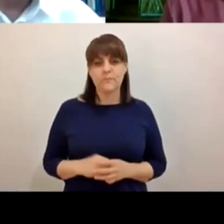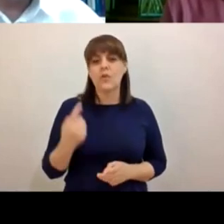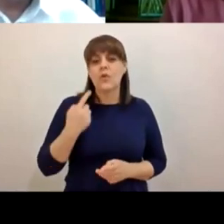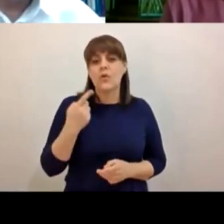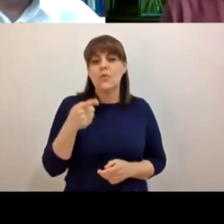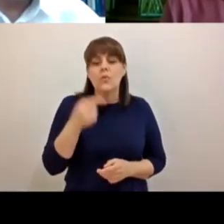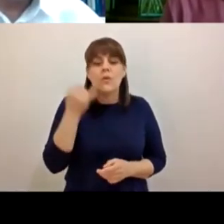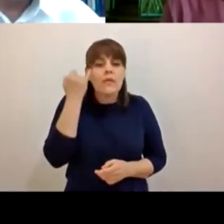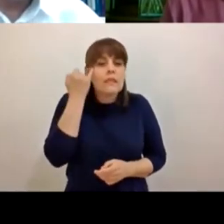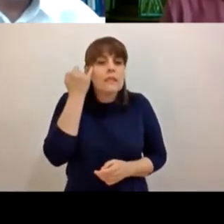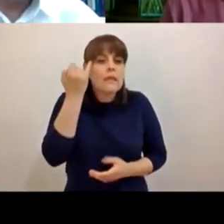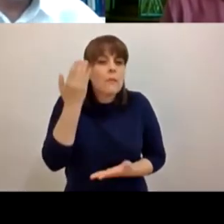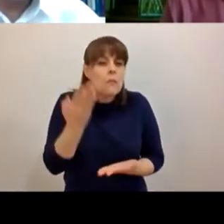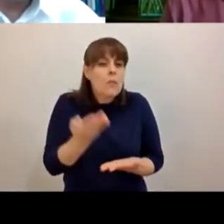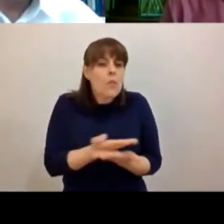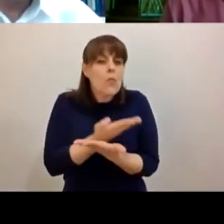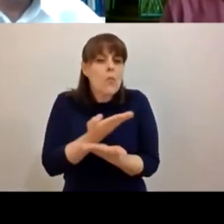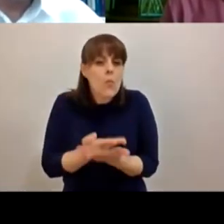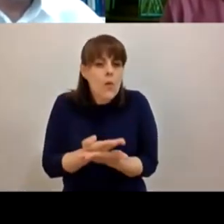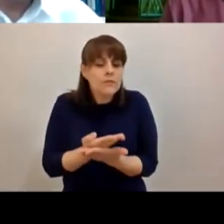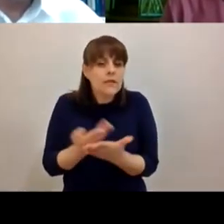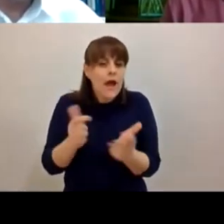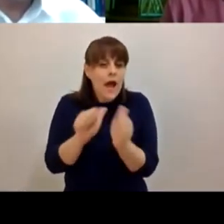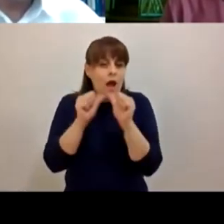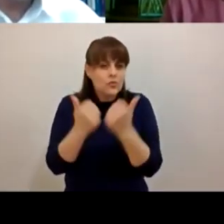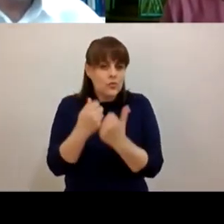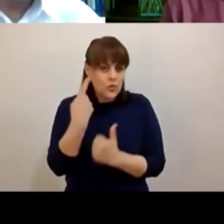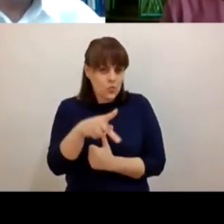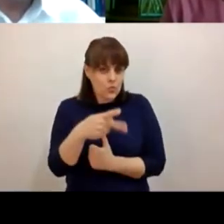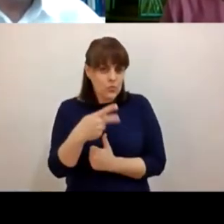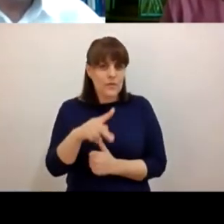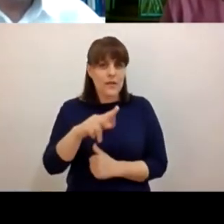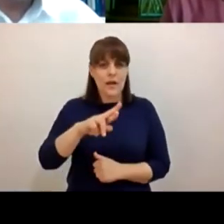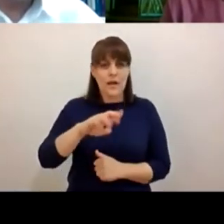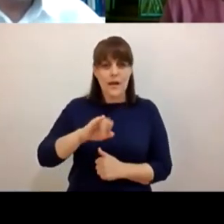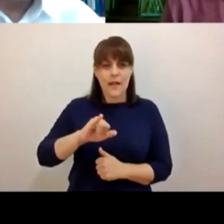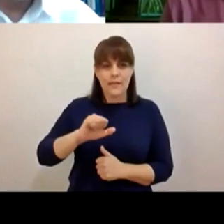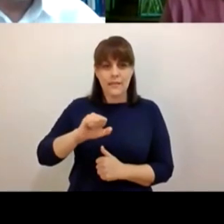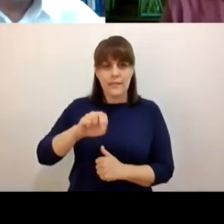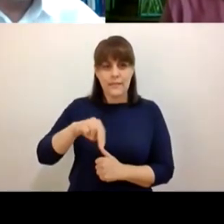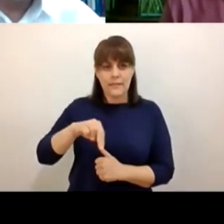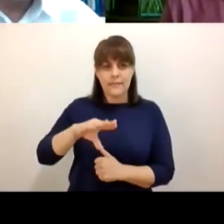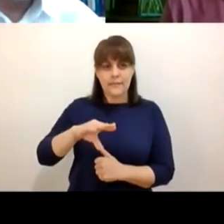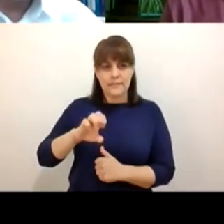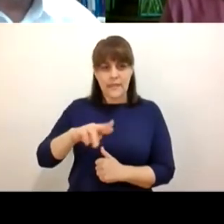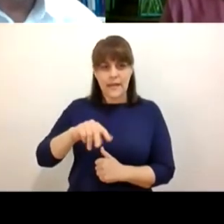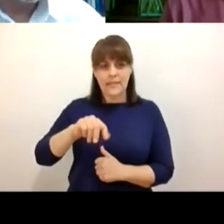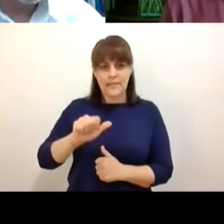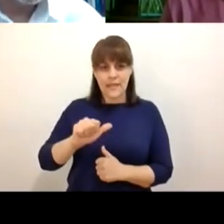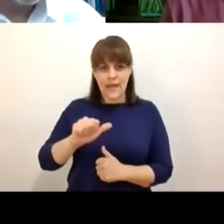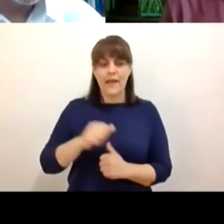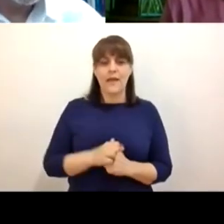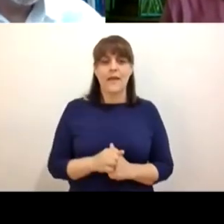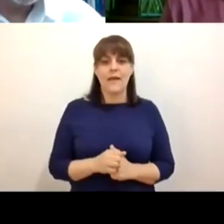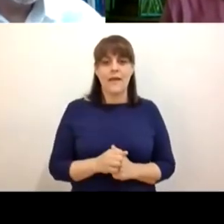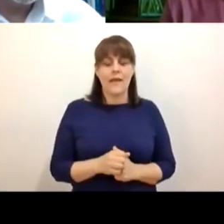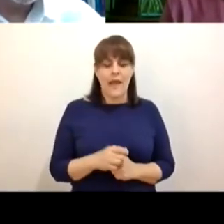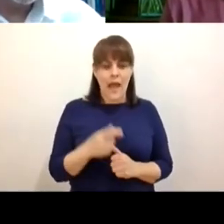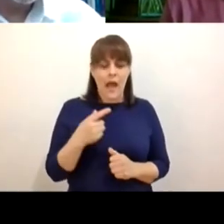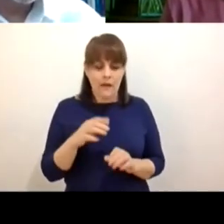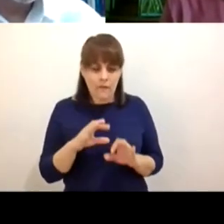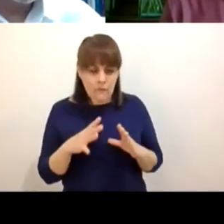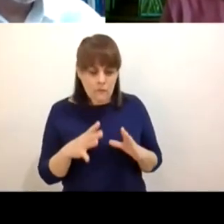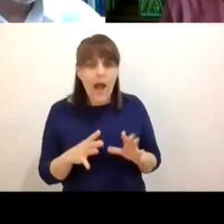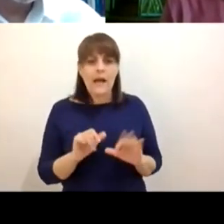les ocurre en Reinserta? Sí, Reinserta es la fundación de Saskia, porque al rato va a